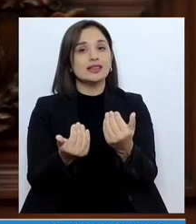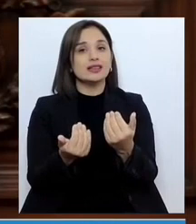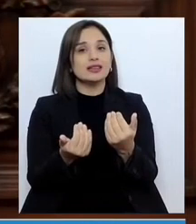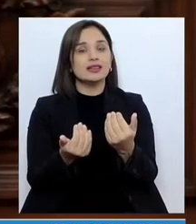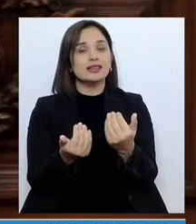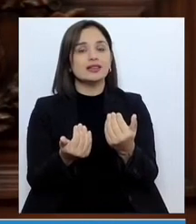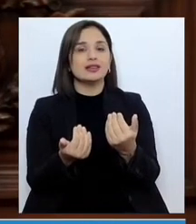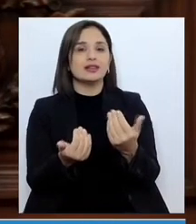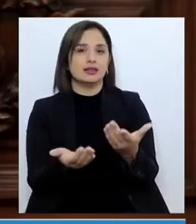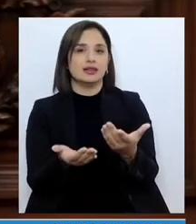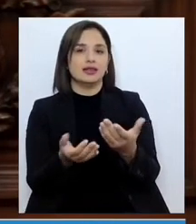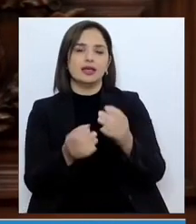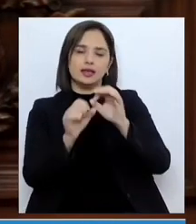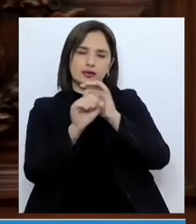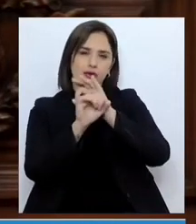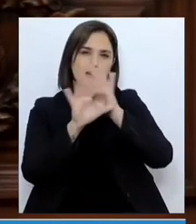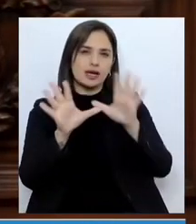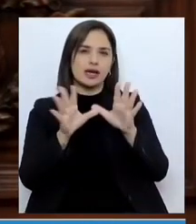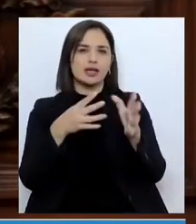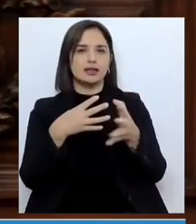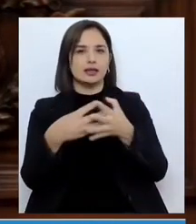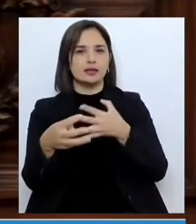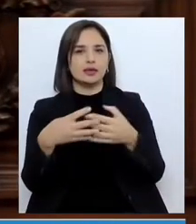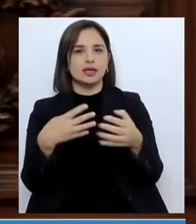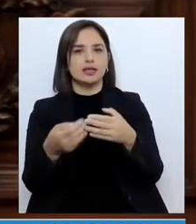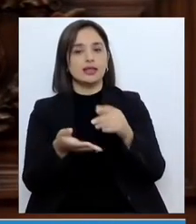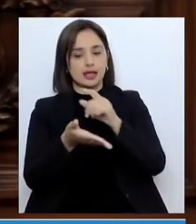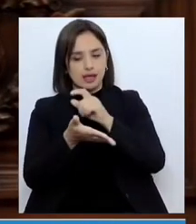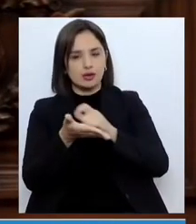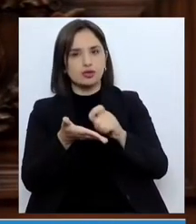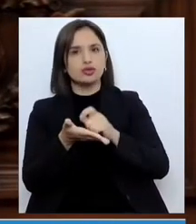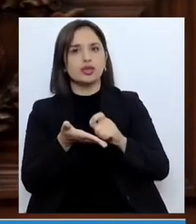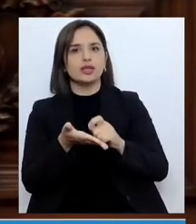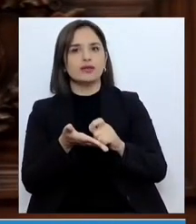forma clara y transparente escribamos una